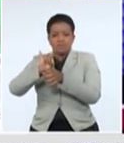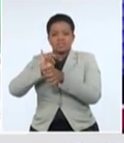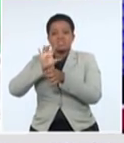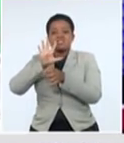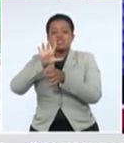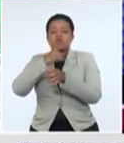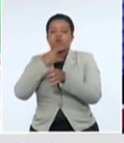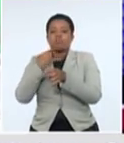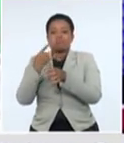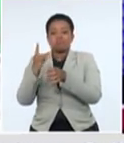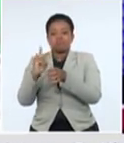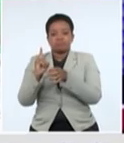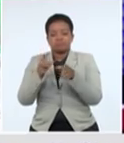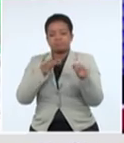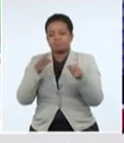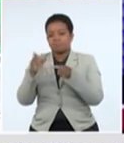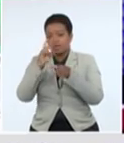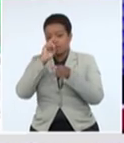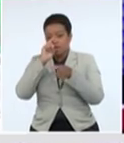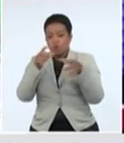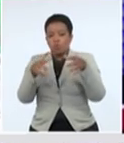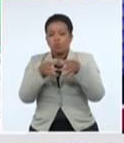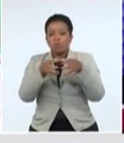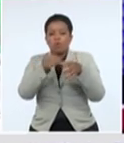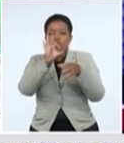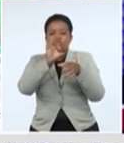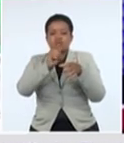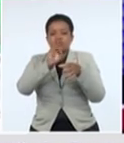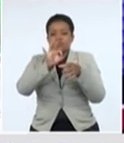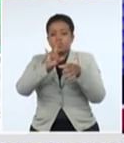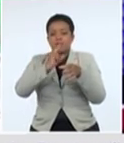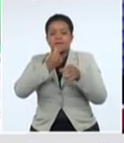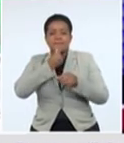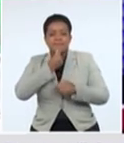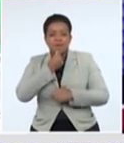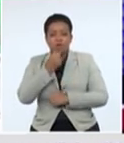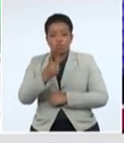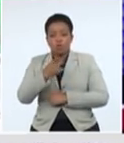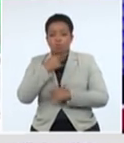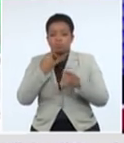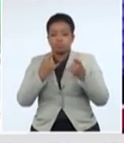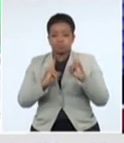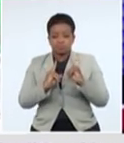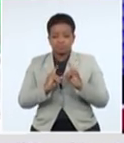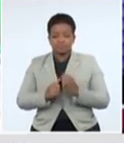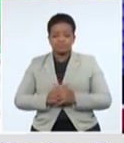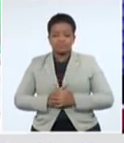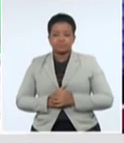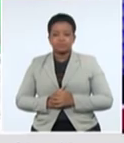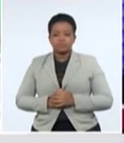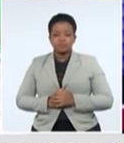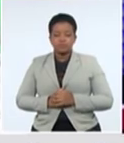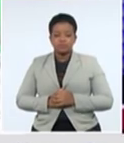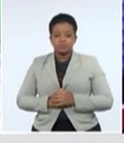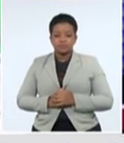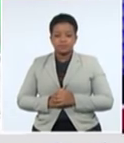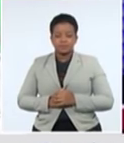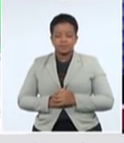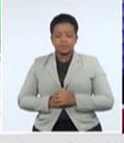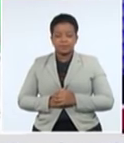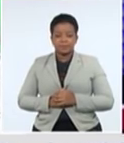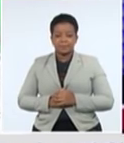fallecidos y entre 80 y 89, 2 fallecidos. No tuvimos ninguno de los fallecidos dentro del